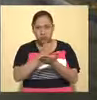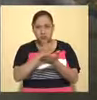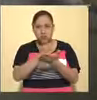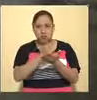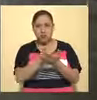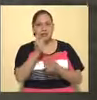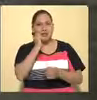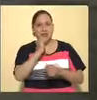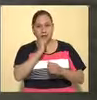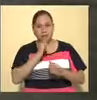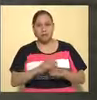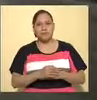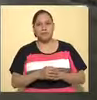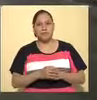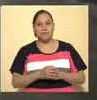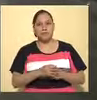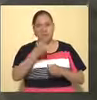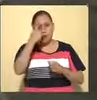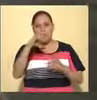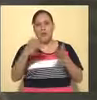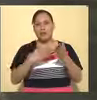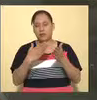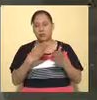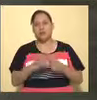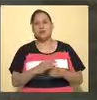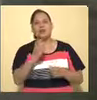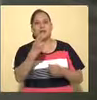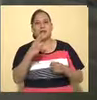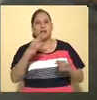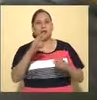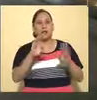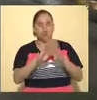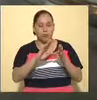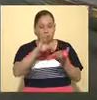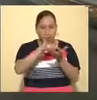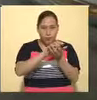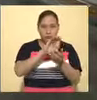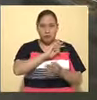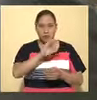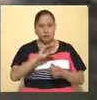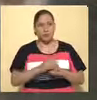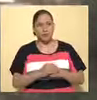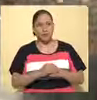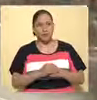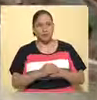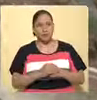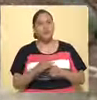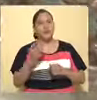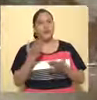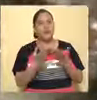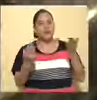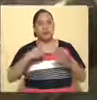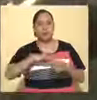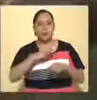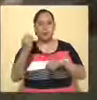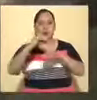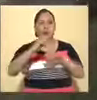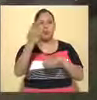lo más secos más uh-huh, bien, ¿no? Para, pues en este caso, poder hacer nuestras hamburguesas. La masita de la hamburguesa. Le vamos a agregar un